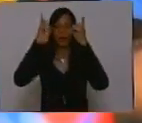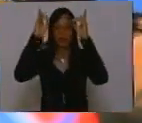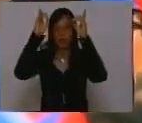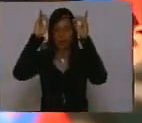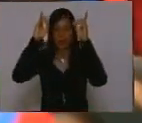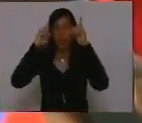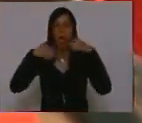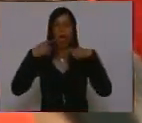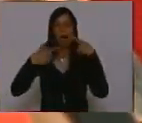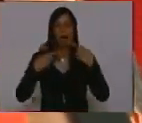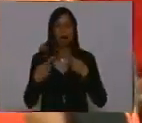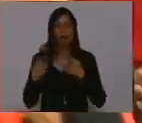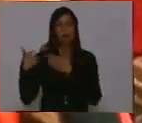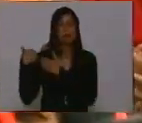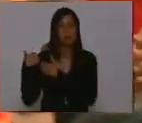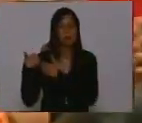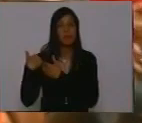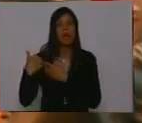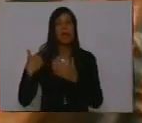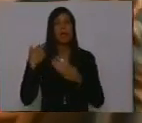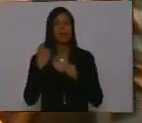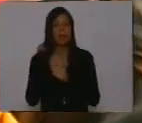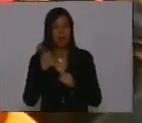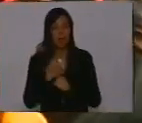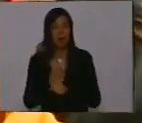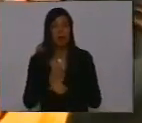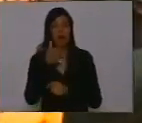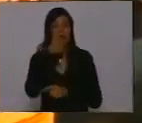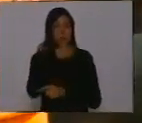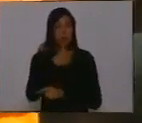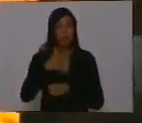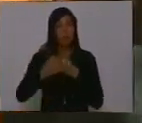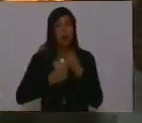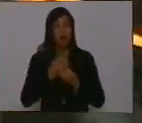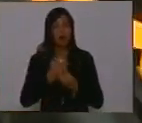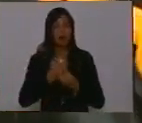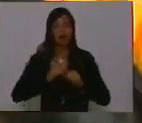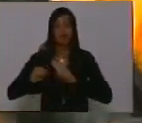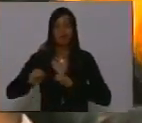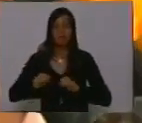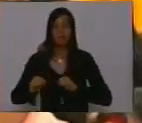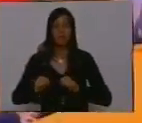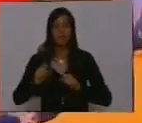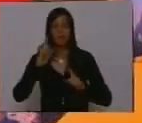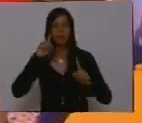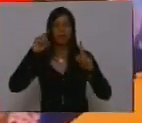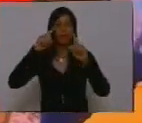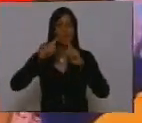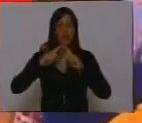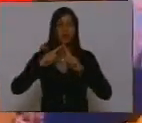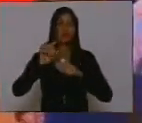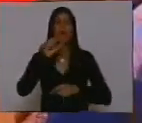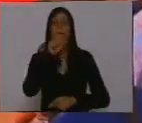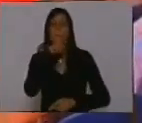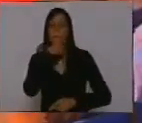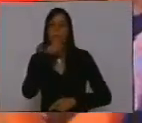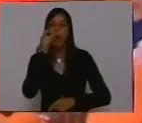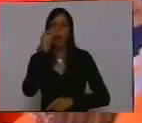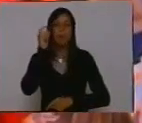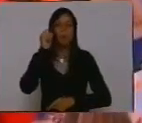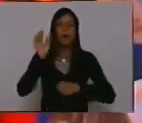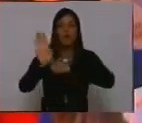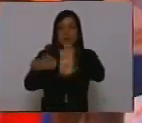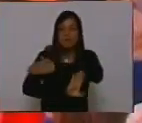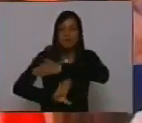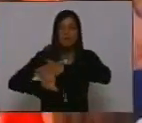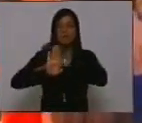es parte de la tarea del poder originario para desarrollar acciones que protejan a los adultos y adultas